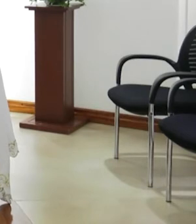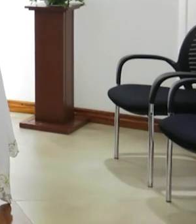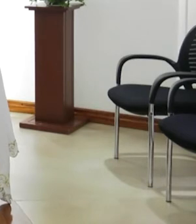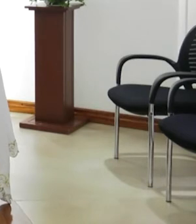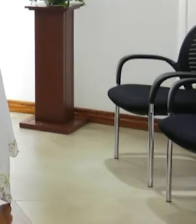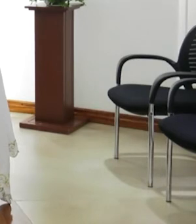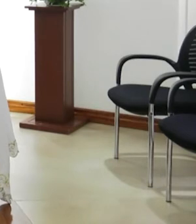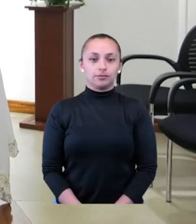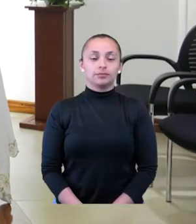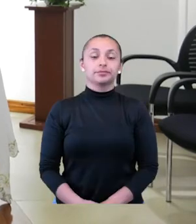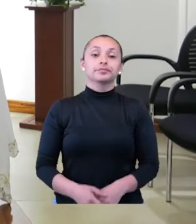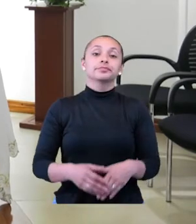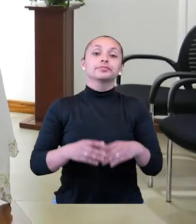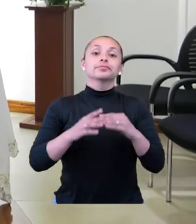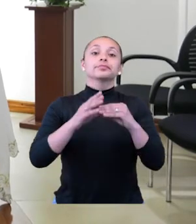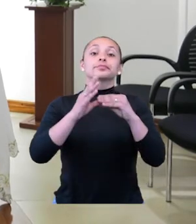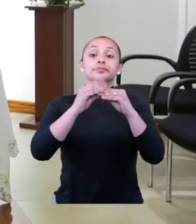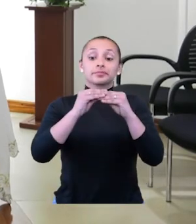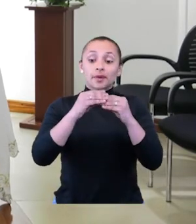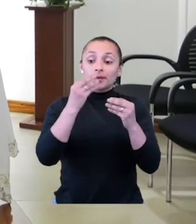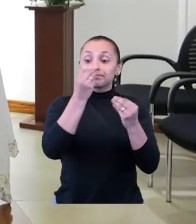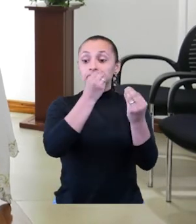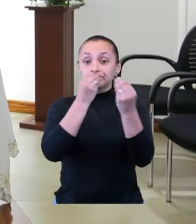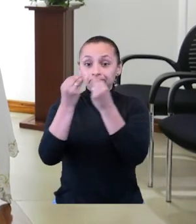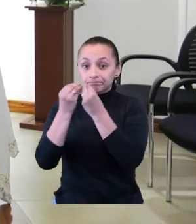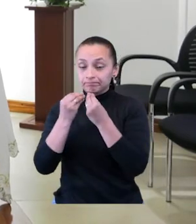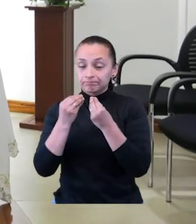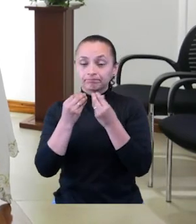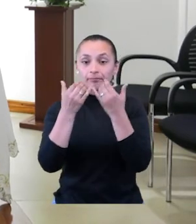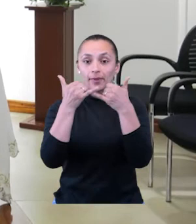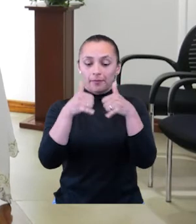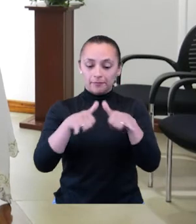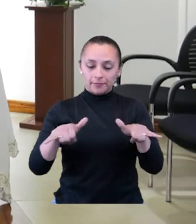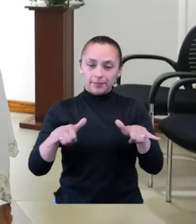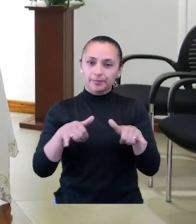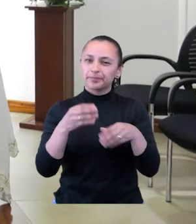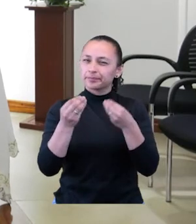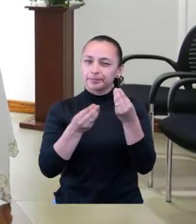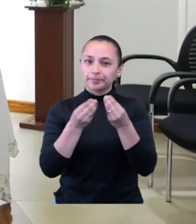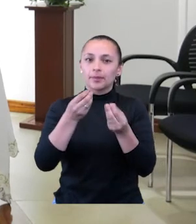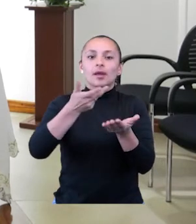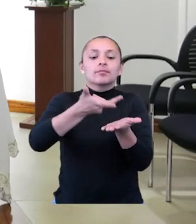del mismo modo acabada la cena tomó el cáliz